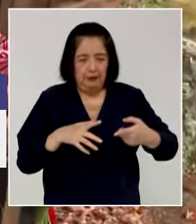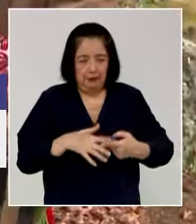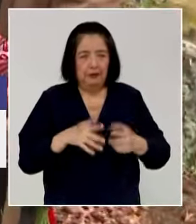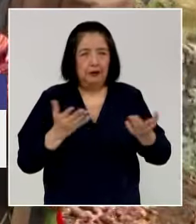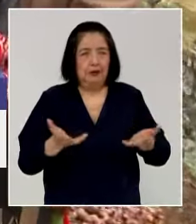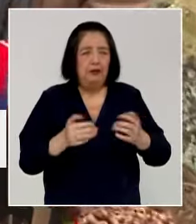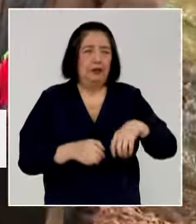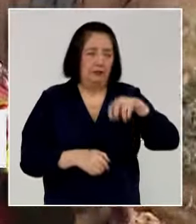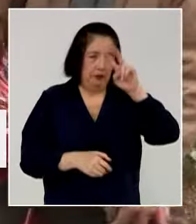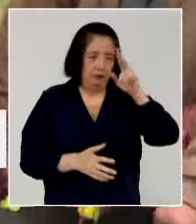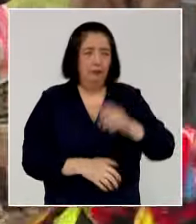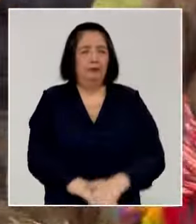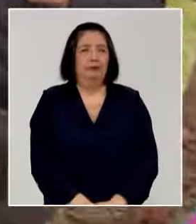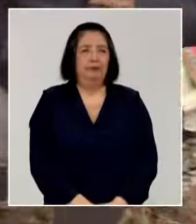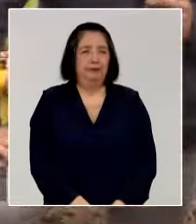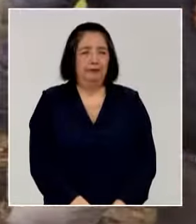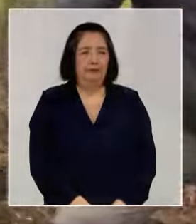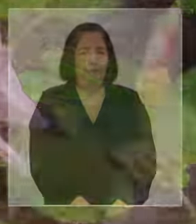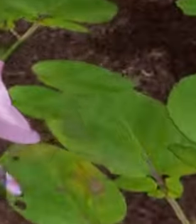en nuestro país. Adelante.